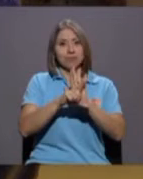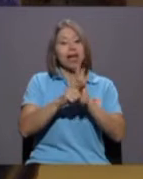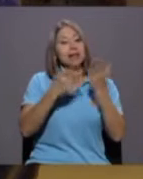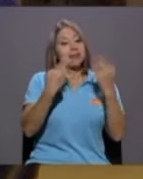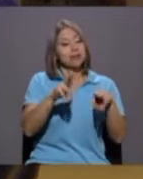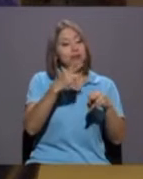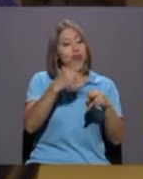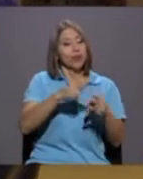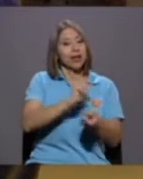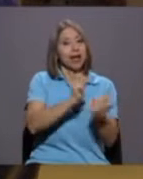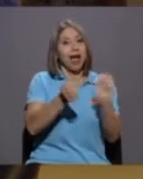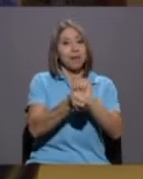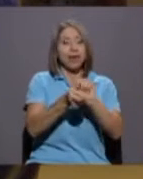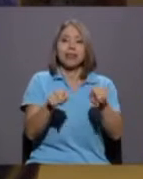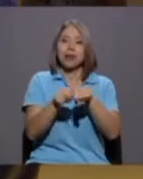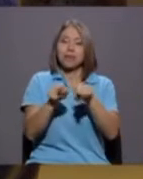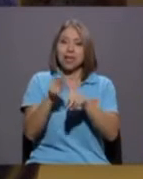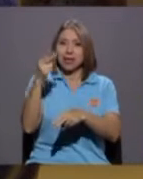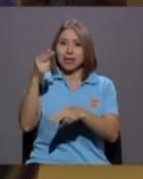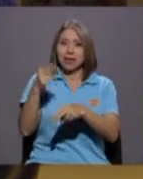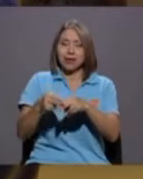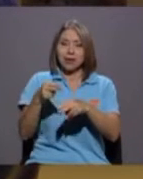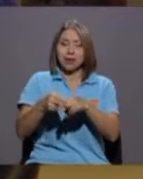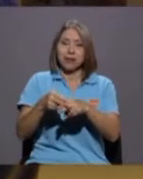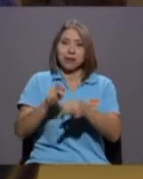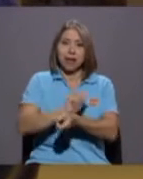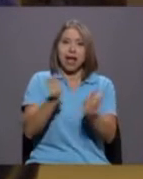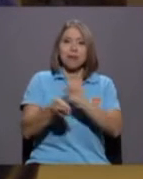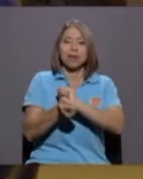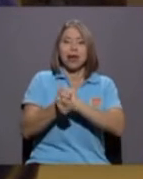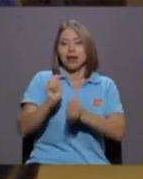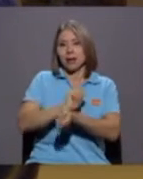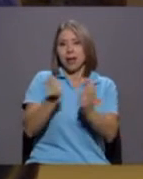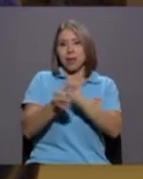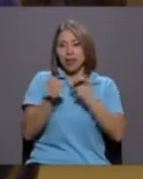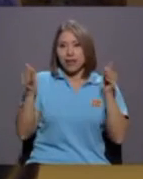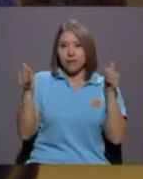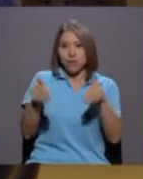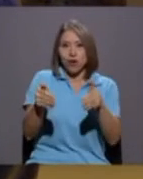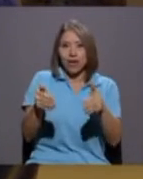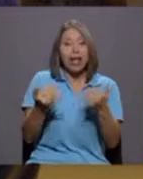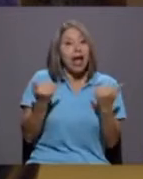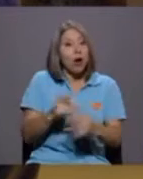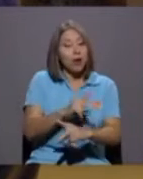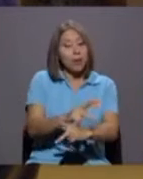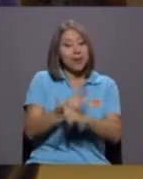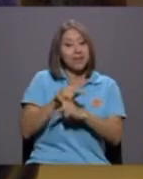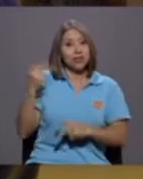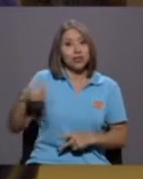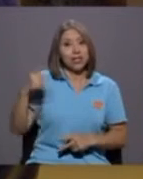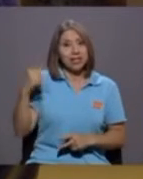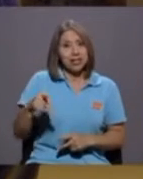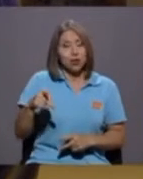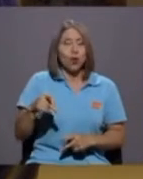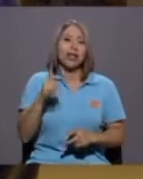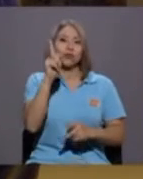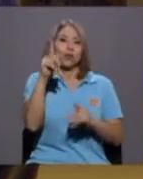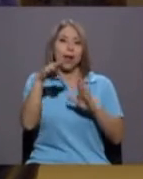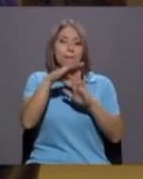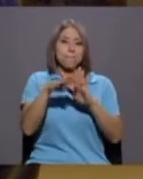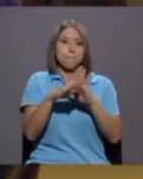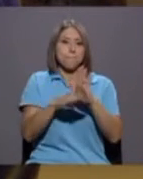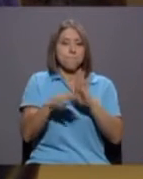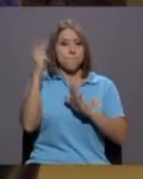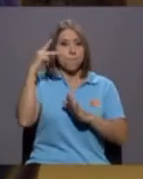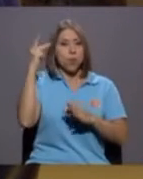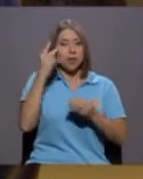nombre, cambia completamente el enfoque. Y hoy en día el tema de gestión de riesgos es un tema de política pública que tiene que ver con una